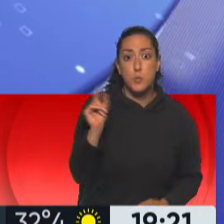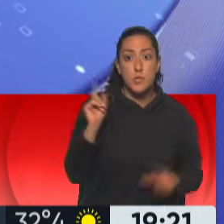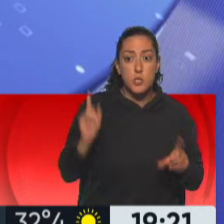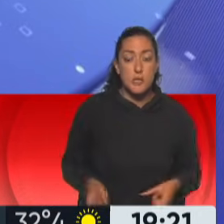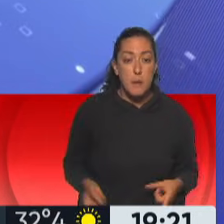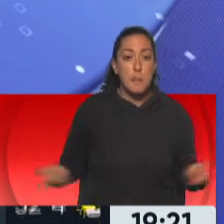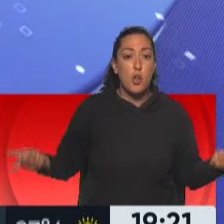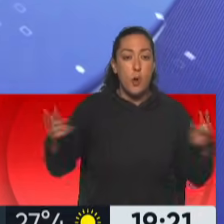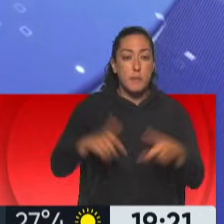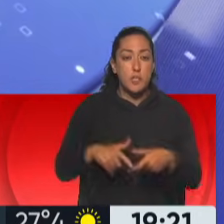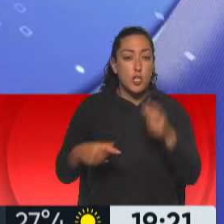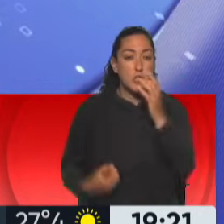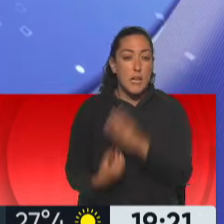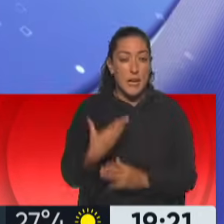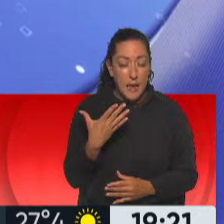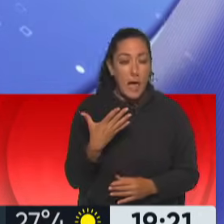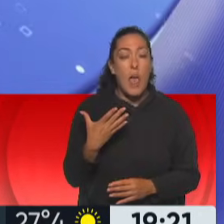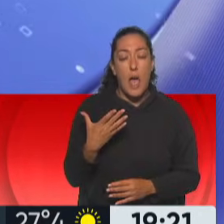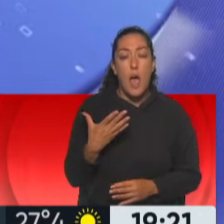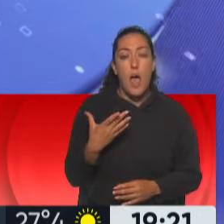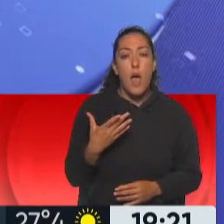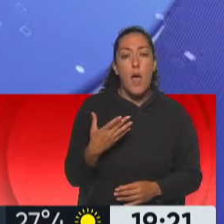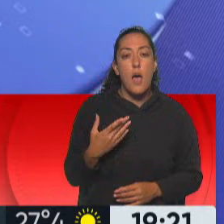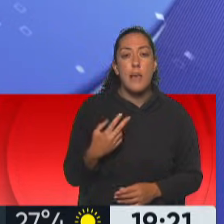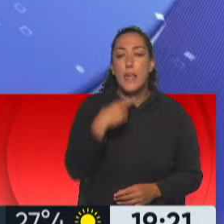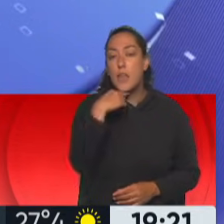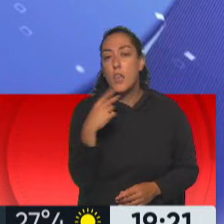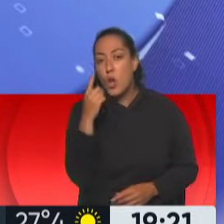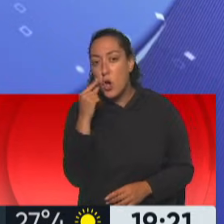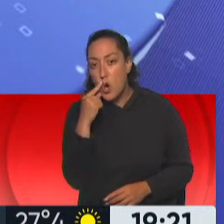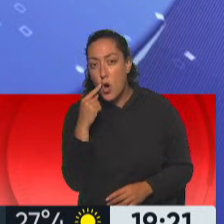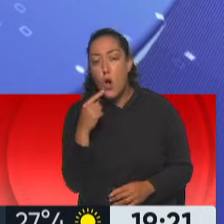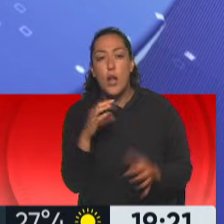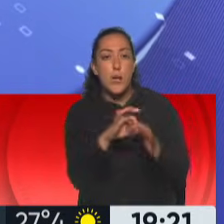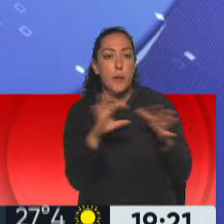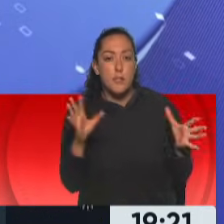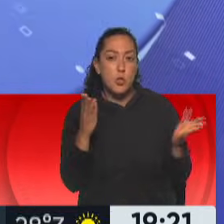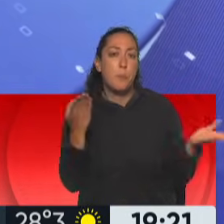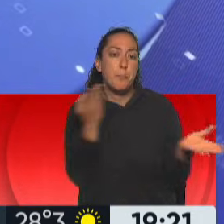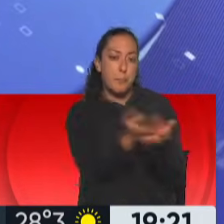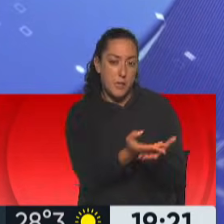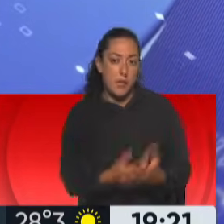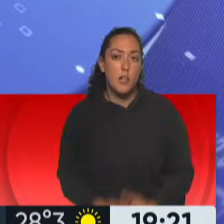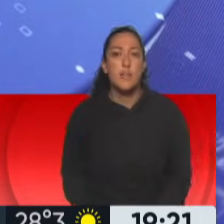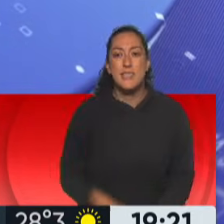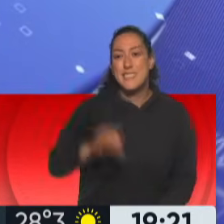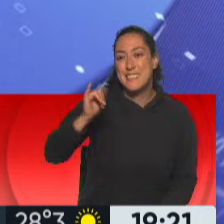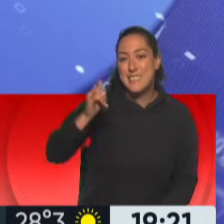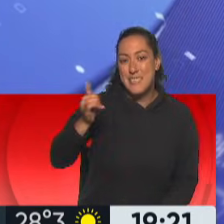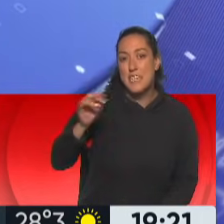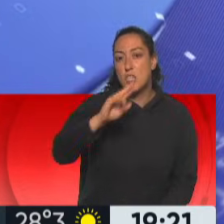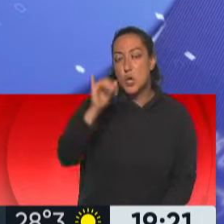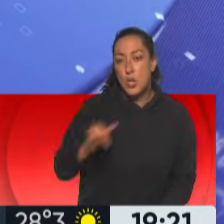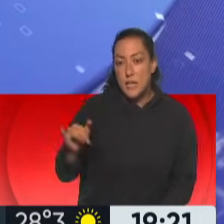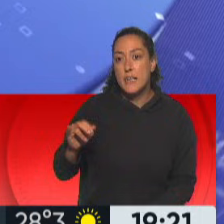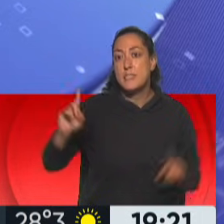una comisión que integra justamente Nicolásito para pedir la liberación, no sé si tenés y en el caso de Delcy Rodríguez, porque bueno,